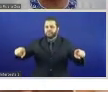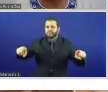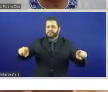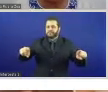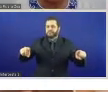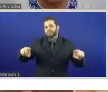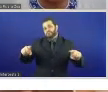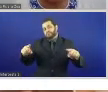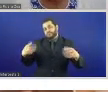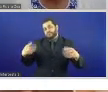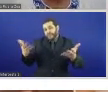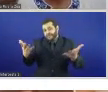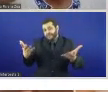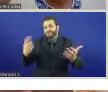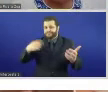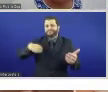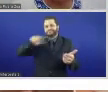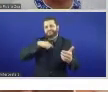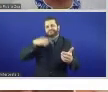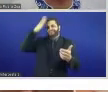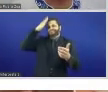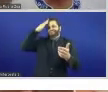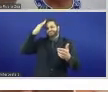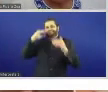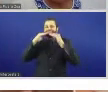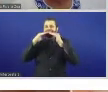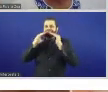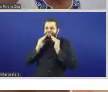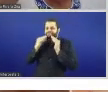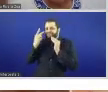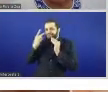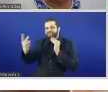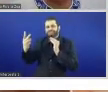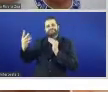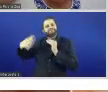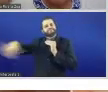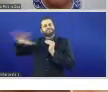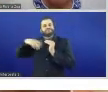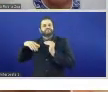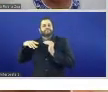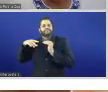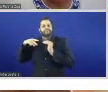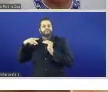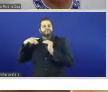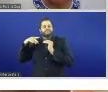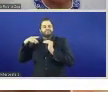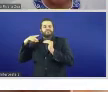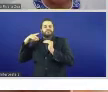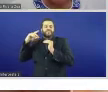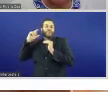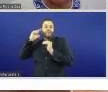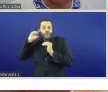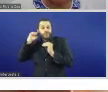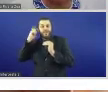son las feministas. Son las señoras blancas, académicas de poder, relacionadas con el